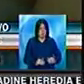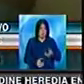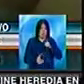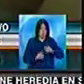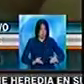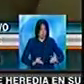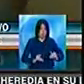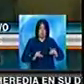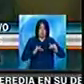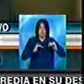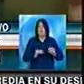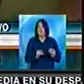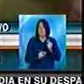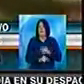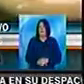con mayor rapidez, ¿verdad?